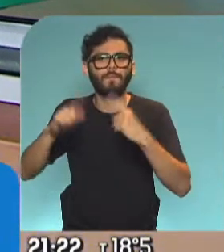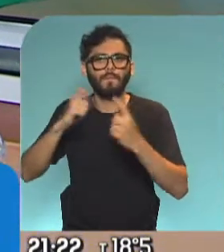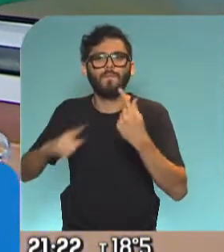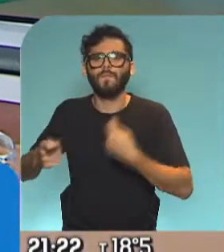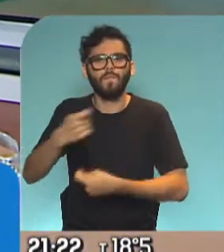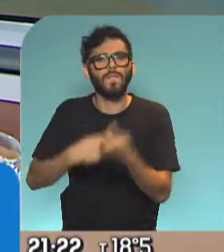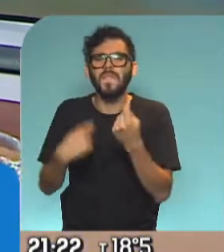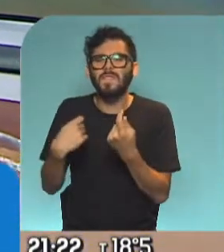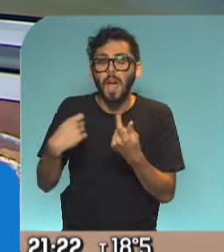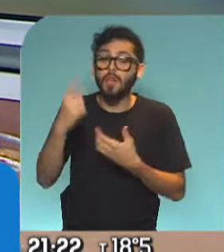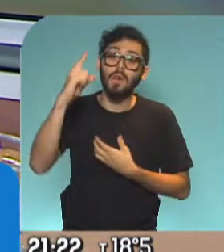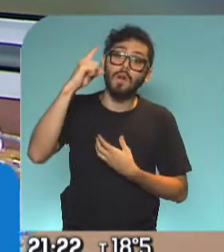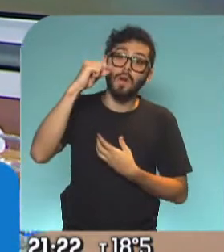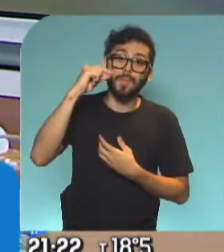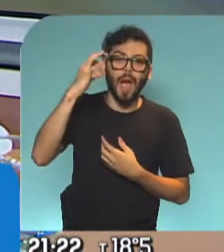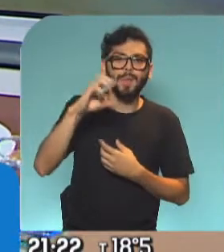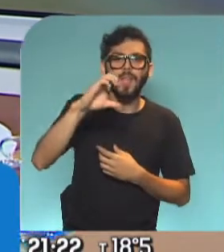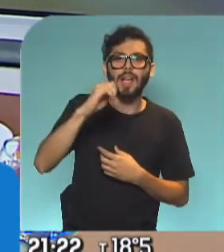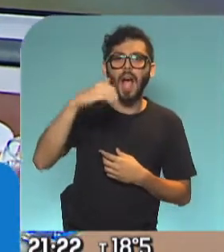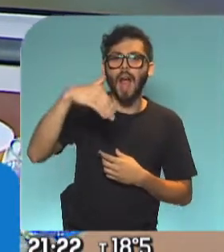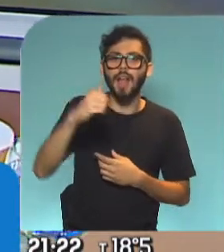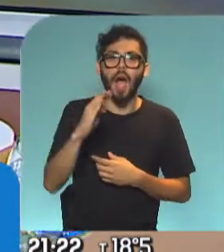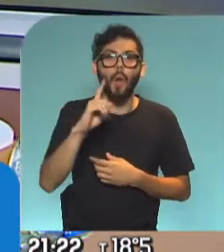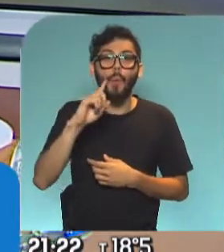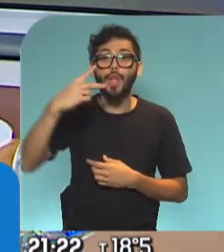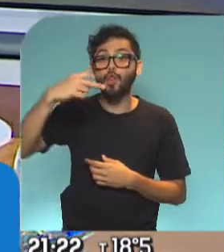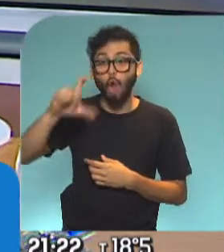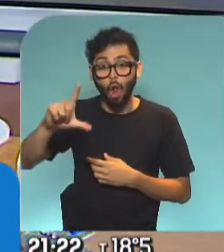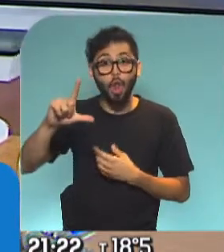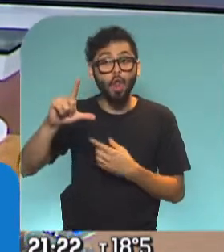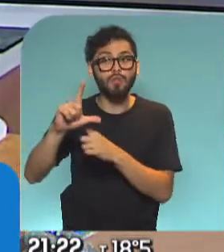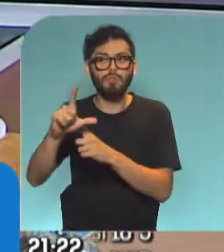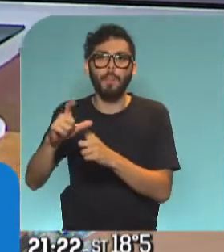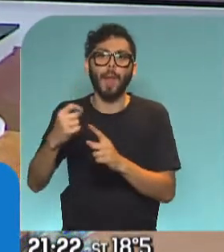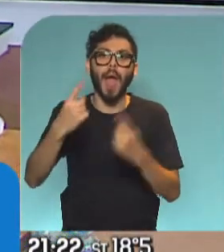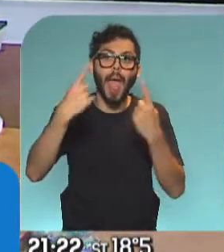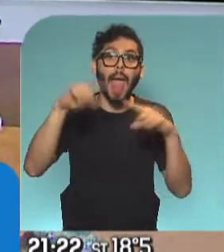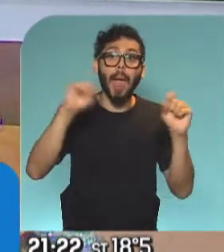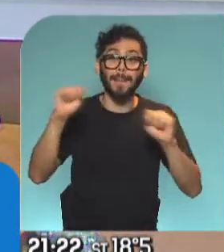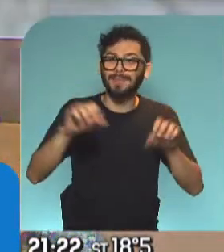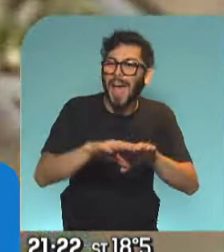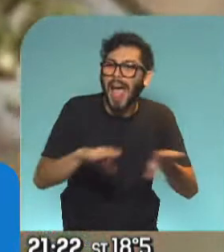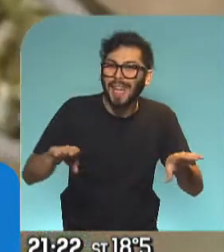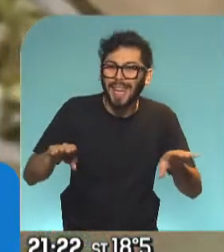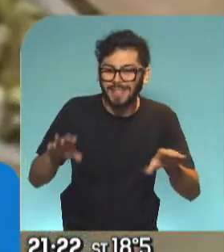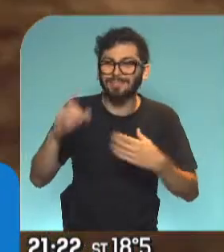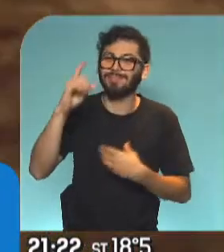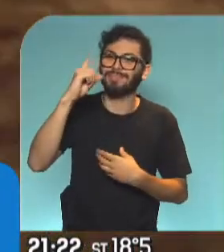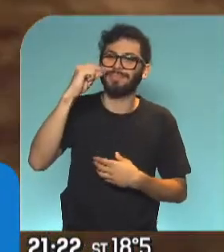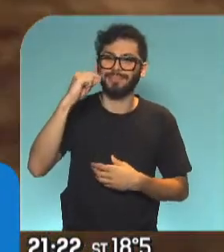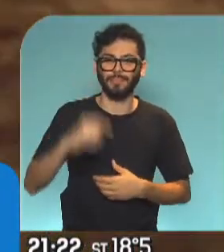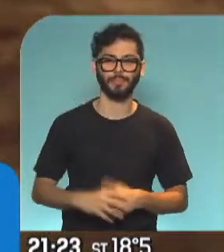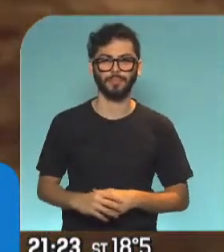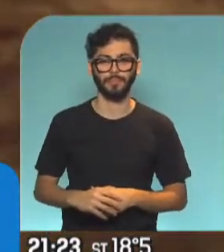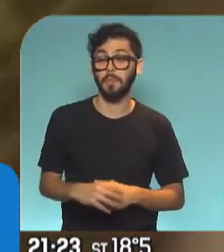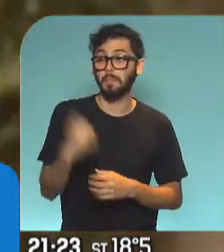que contiene cannabidiol y sirve para el tratamiento de la epilepsia refractaria en los niños. La nueva reglamentación